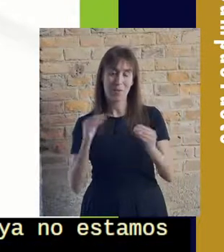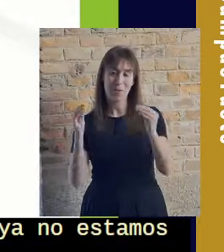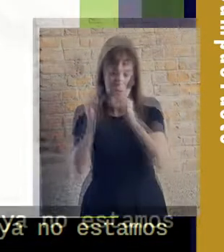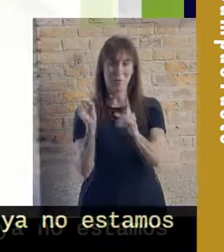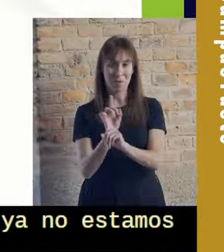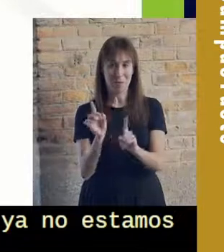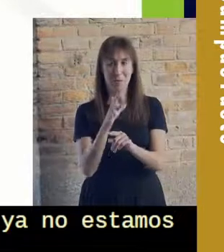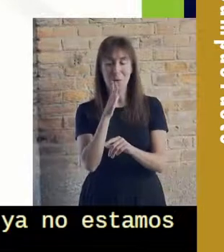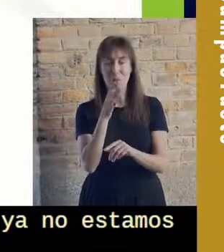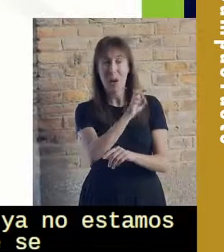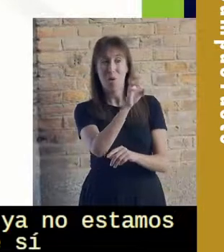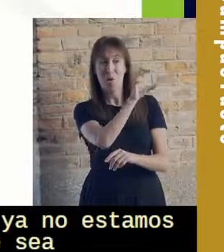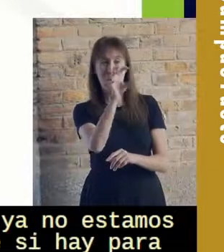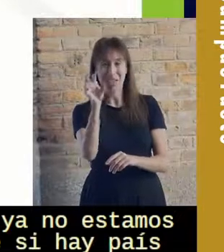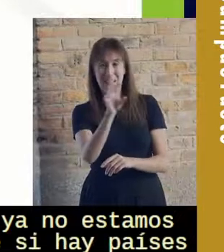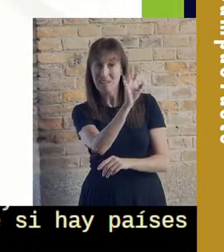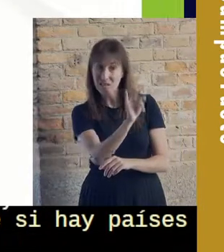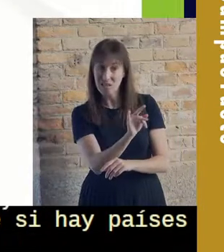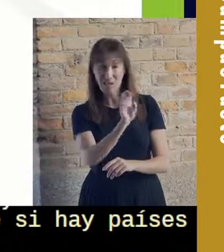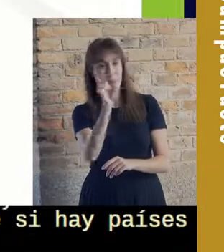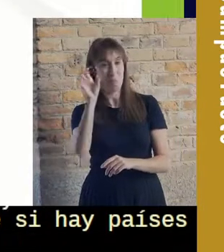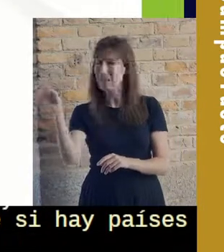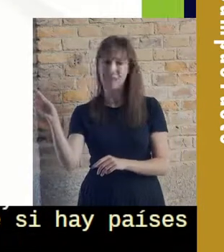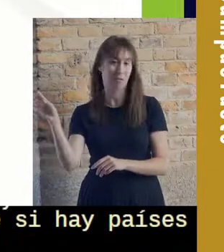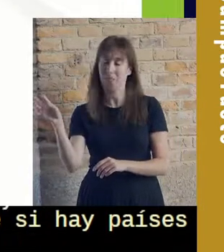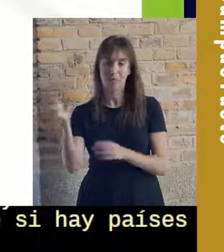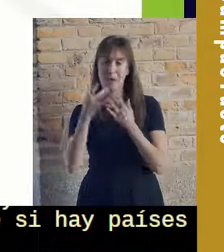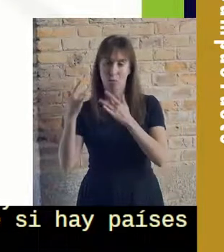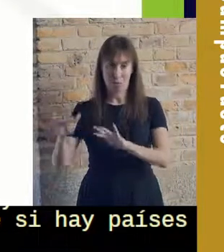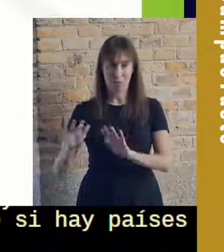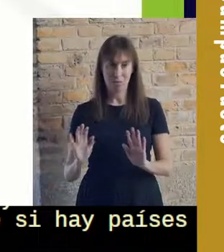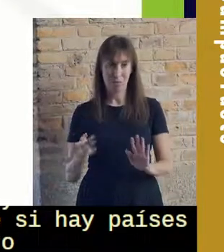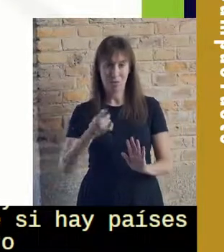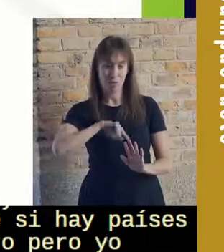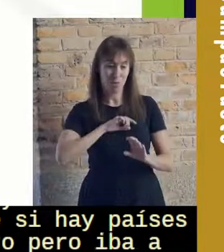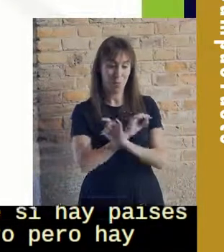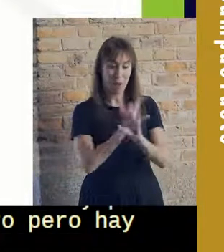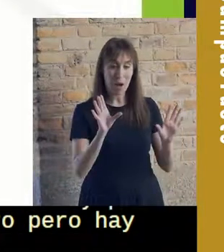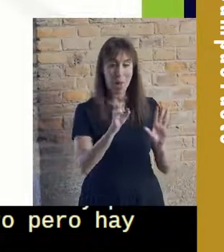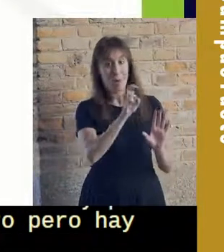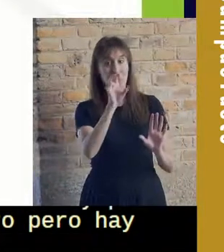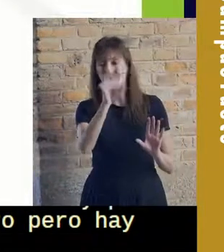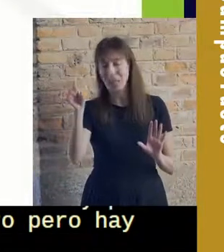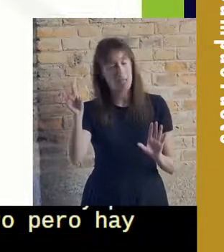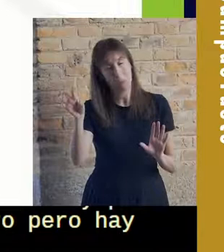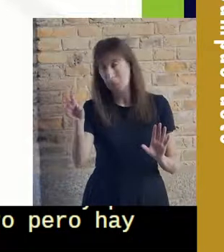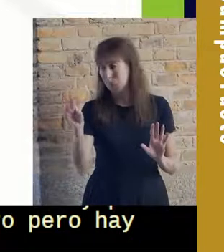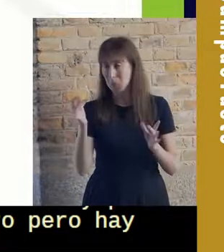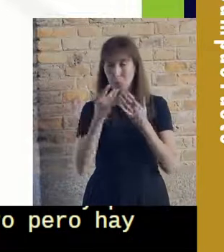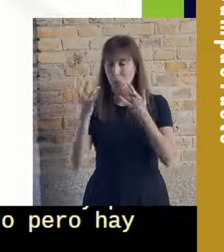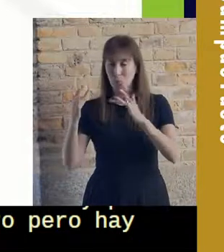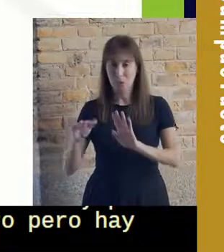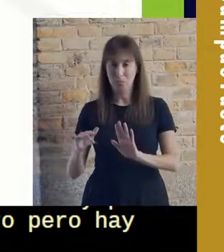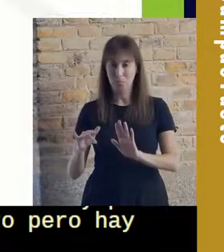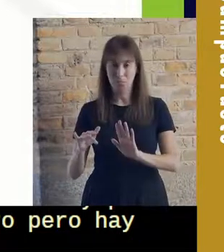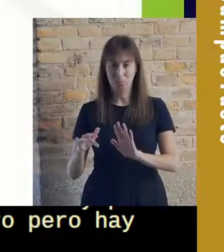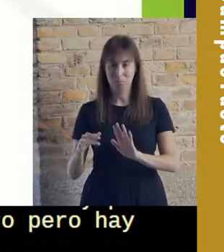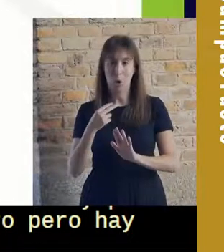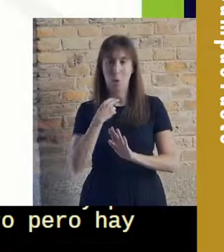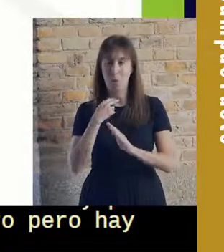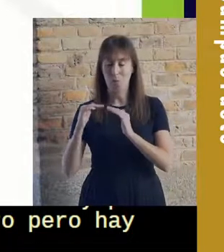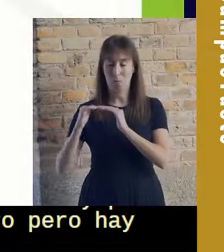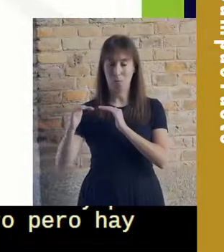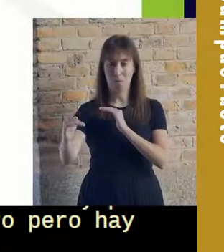porque hay países en los que sí y hay países en los que no vale nosotros aquí lo tenemos Claro pero hay países que sí hay países que no Entonces bueno